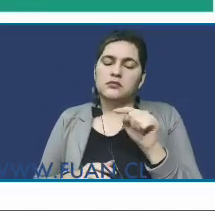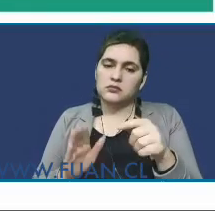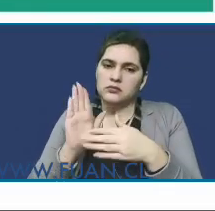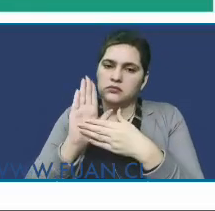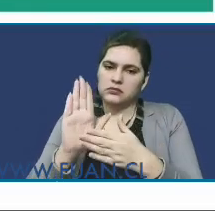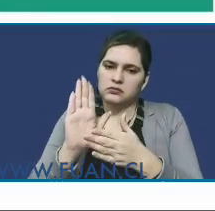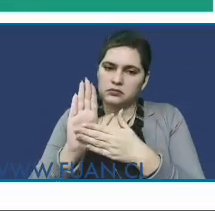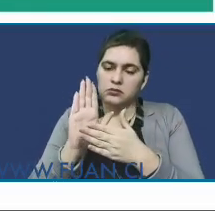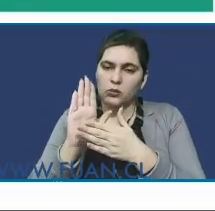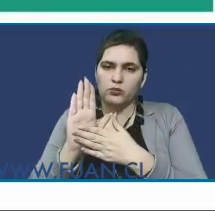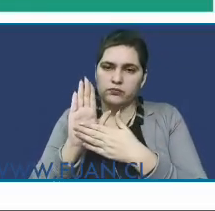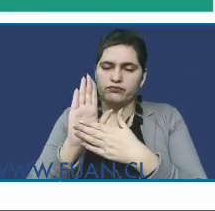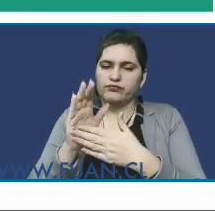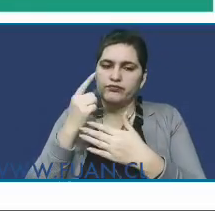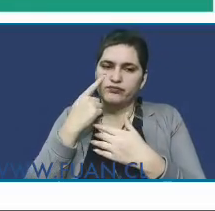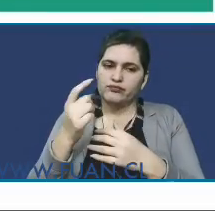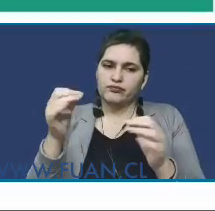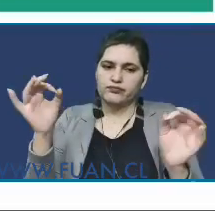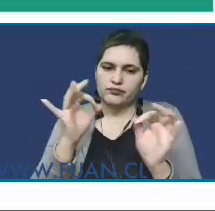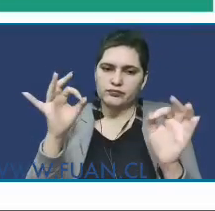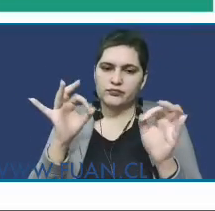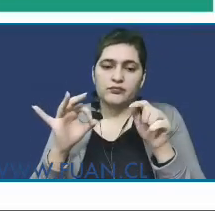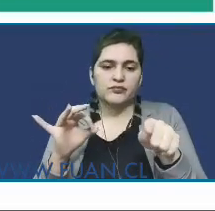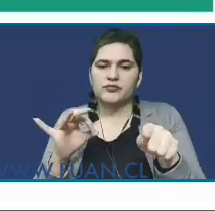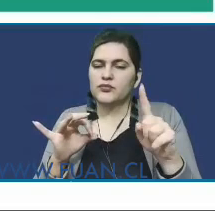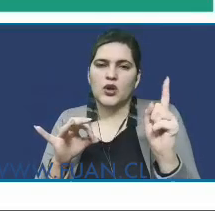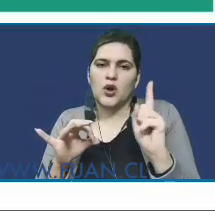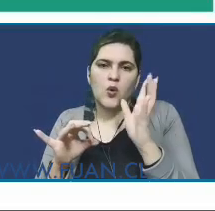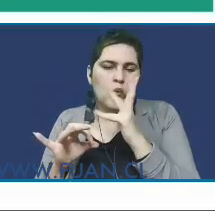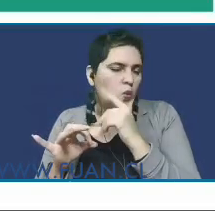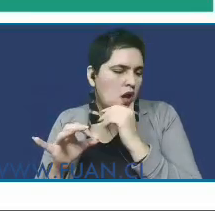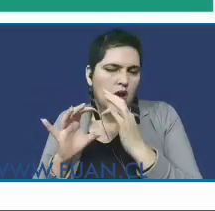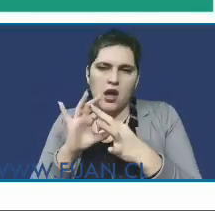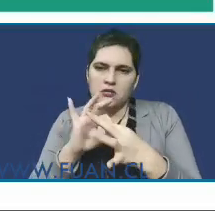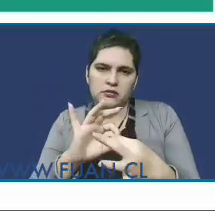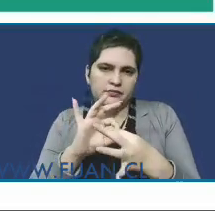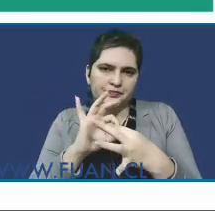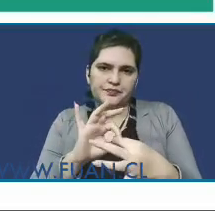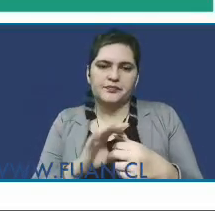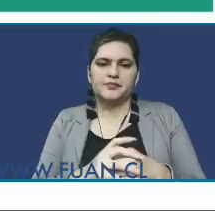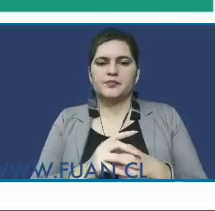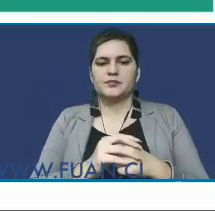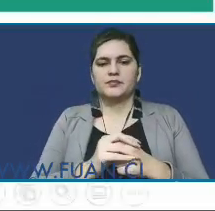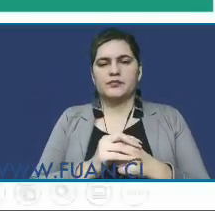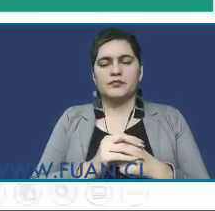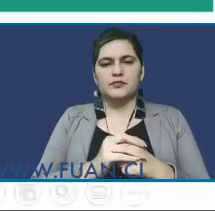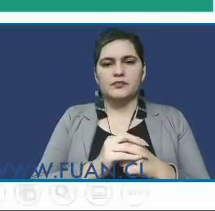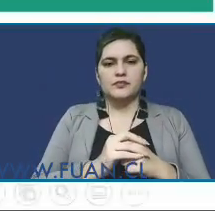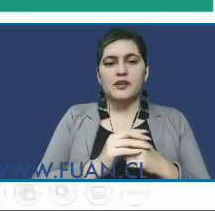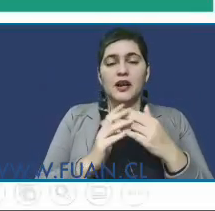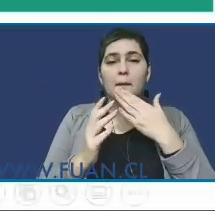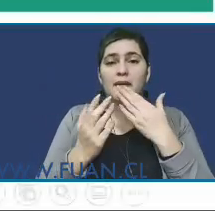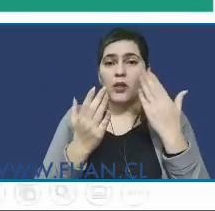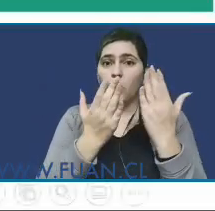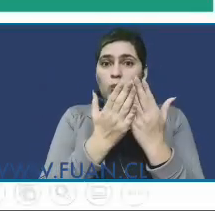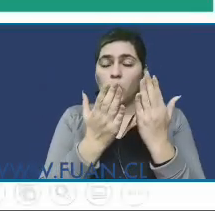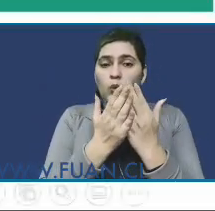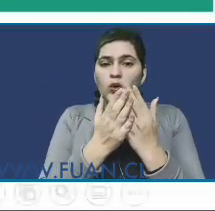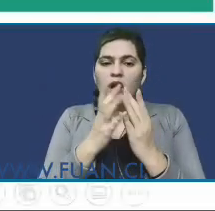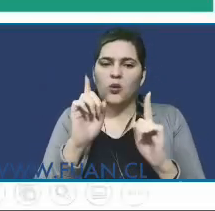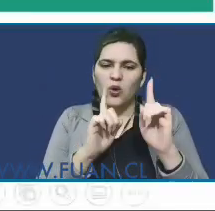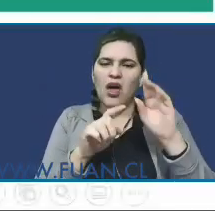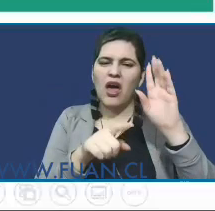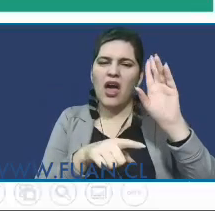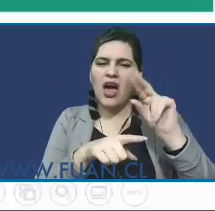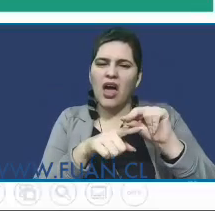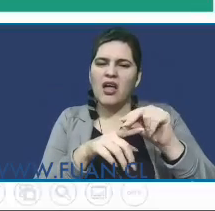no tiene esa certeza, ¿ya? Y también hay estudios, esto ya es más antiguo, ¿no es cierto?, el 2015,